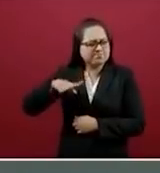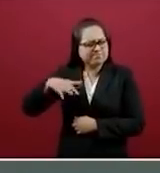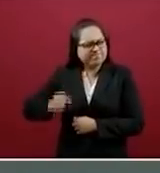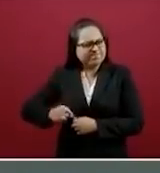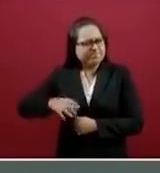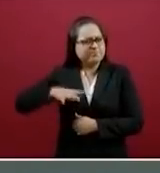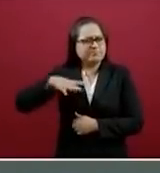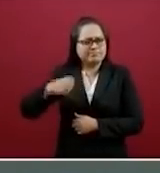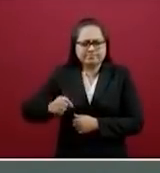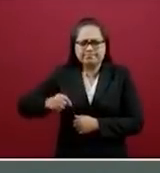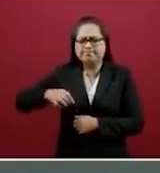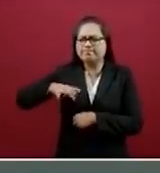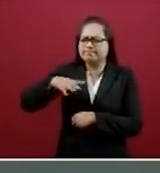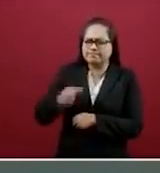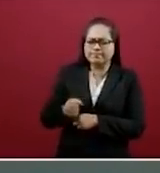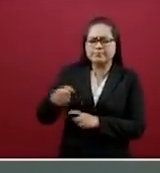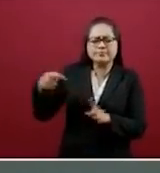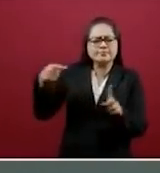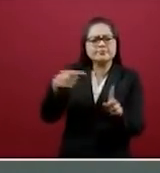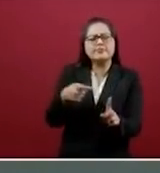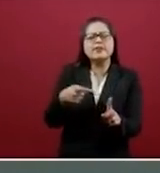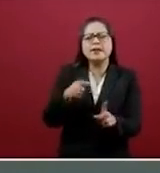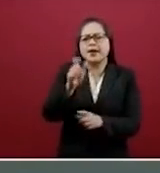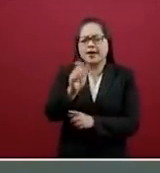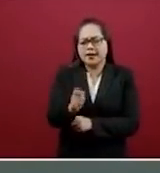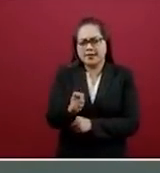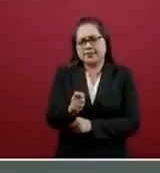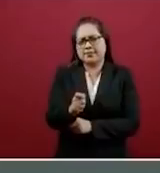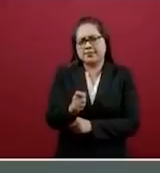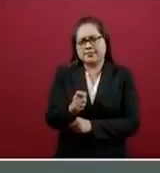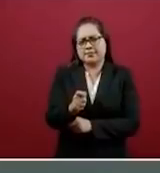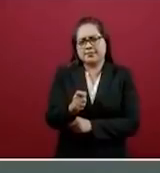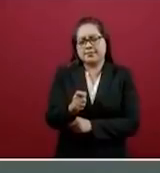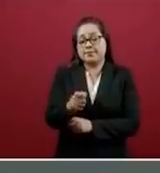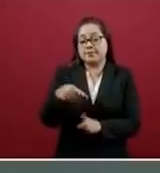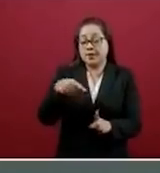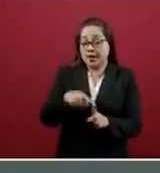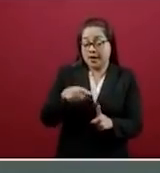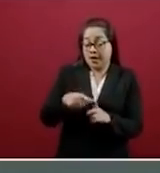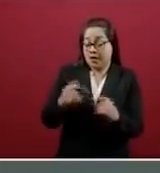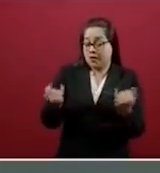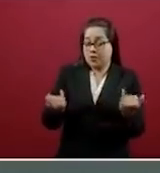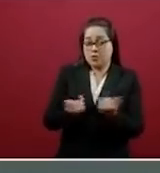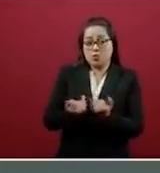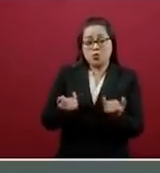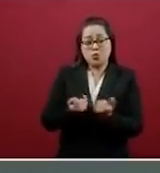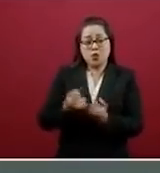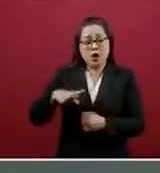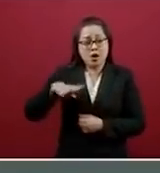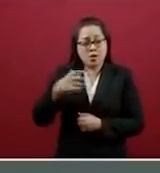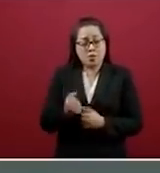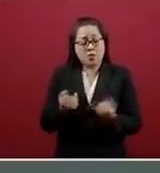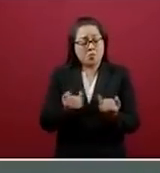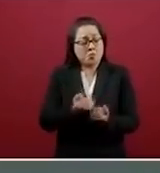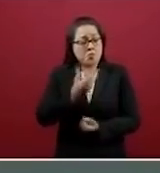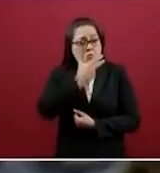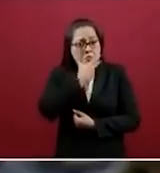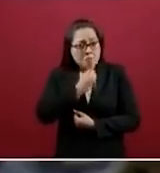es la lucha de los